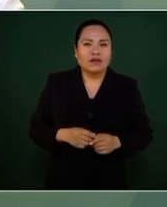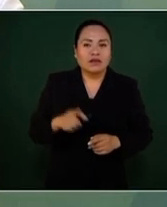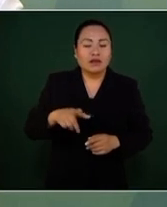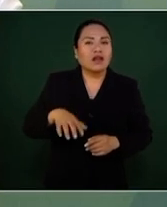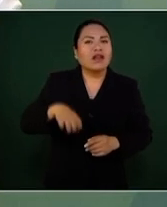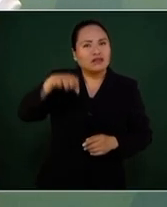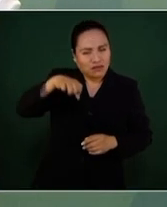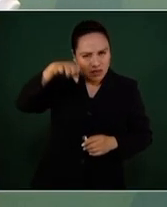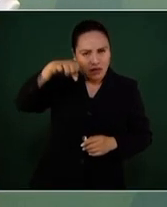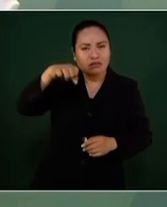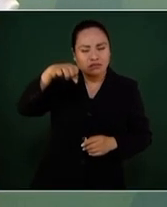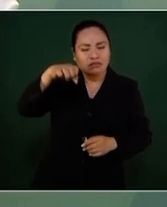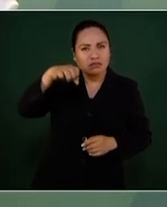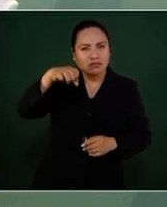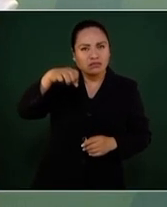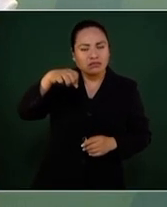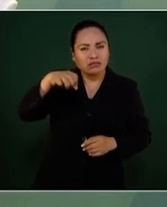mayores,